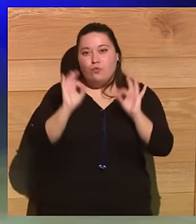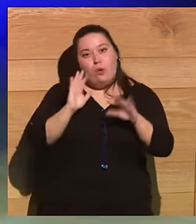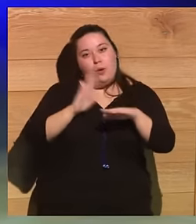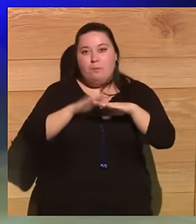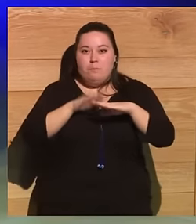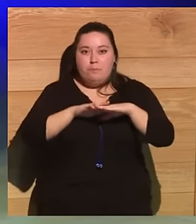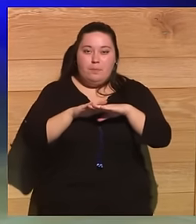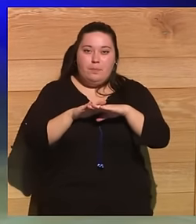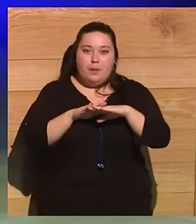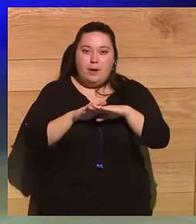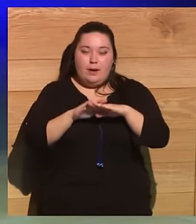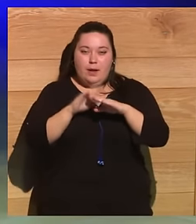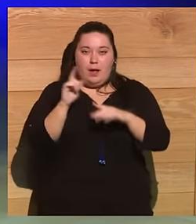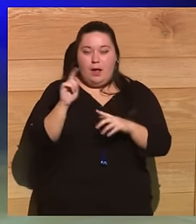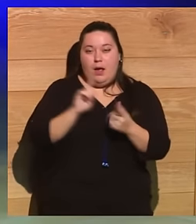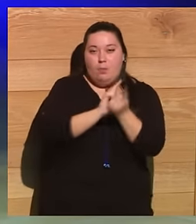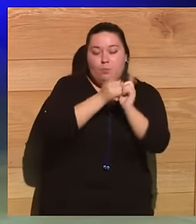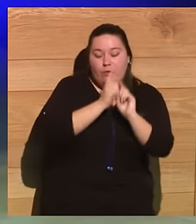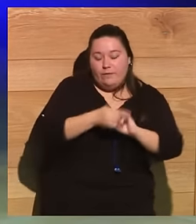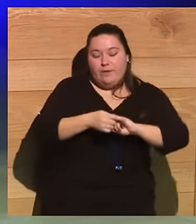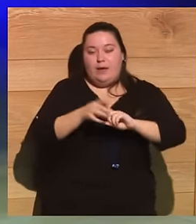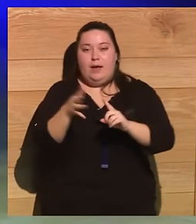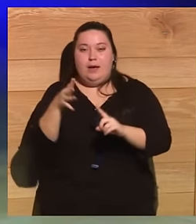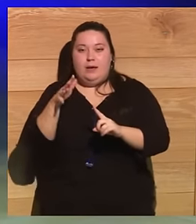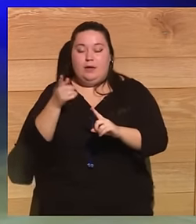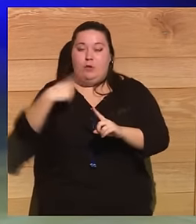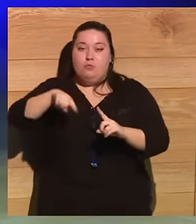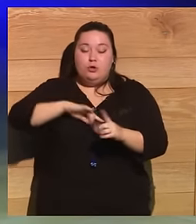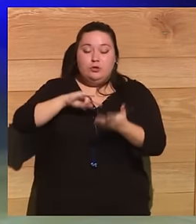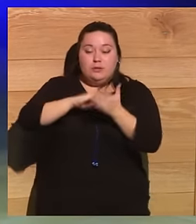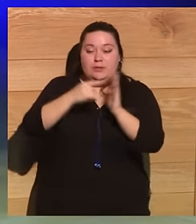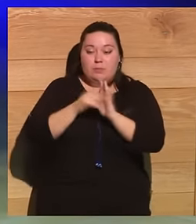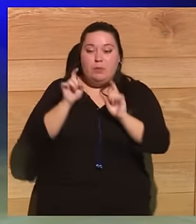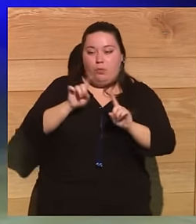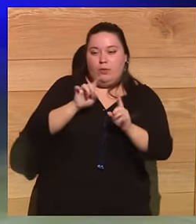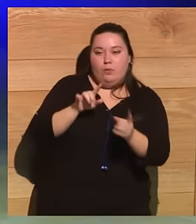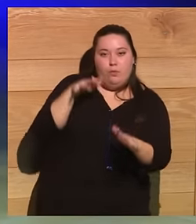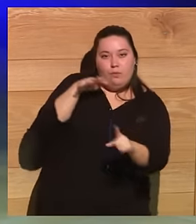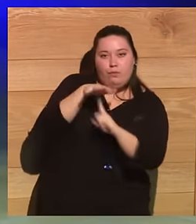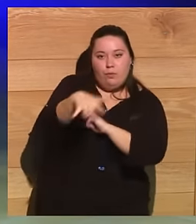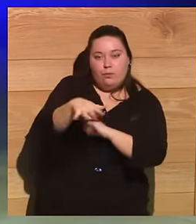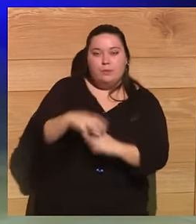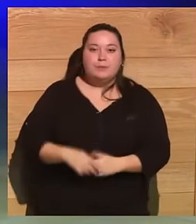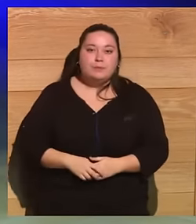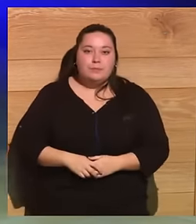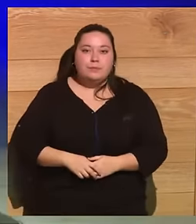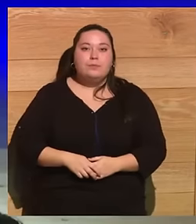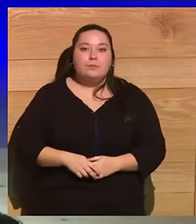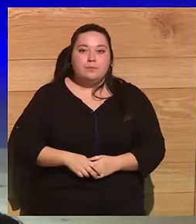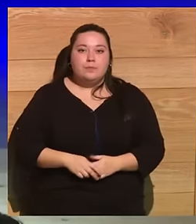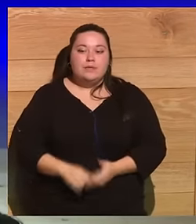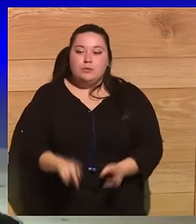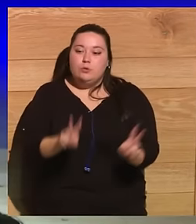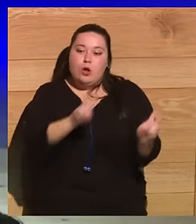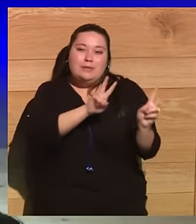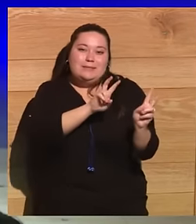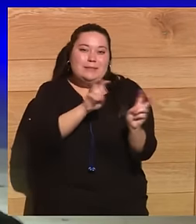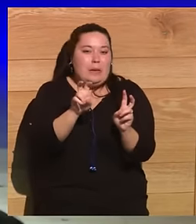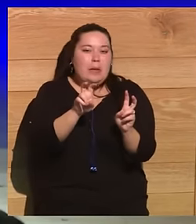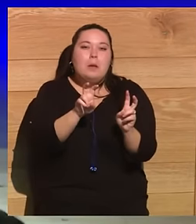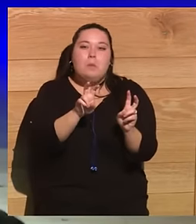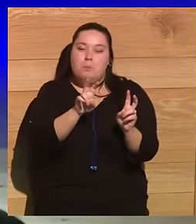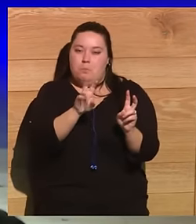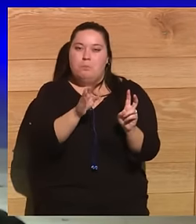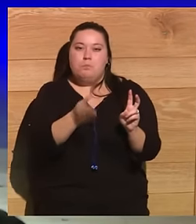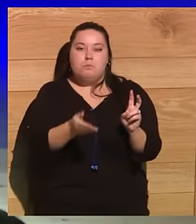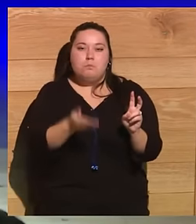para modificar, para transformar y para influir en nuestros sistemas educativos. Creo que este es uno de los muchos temas que